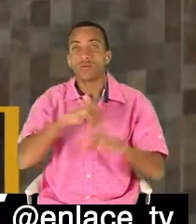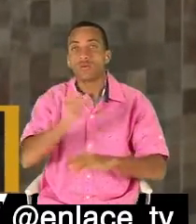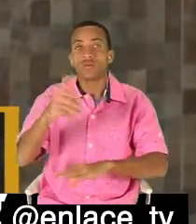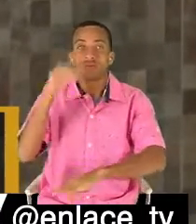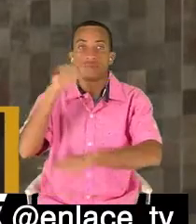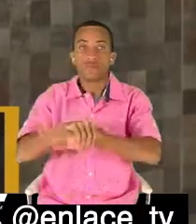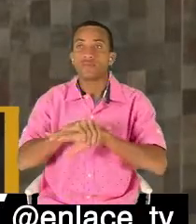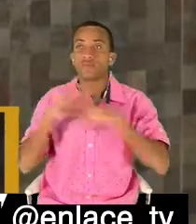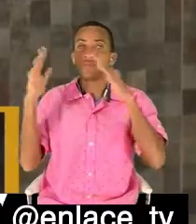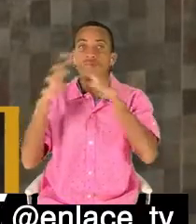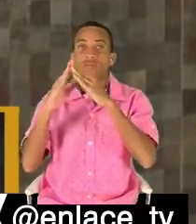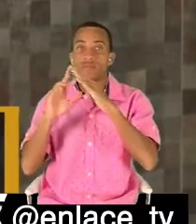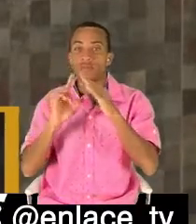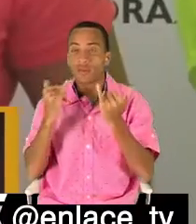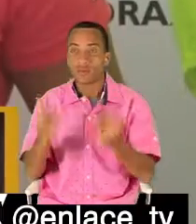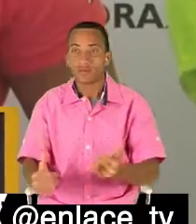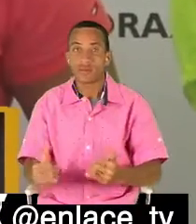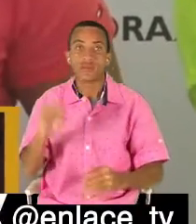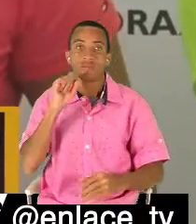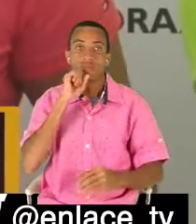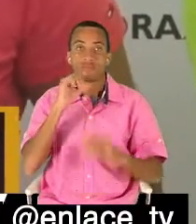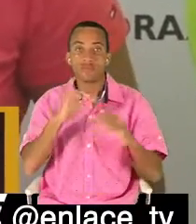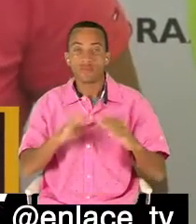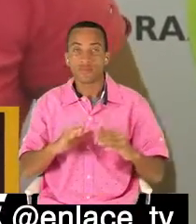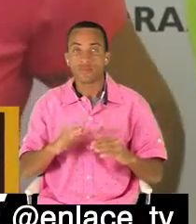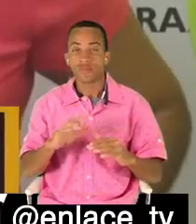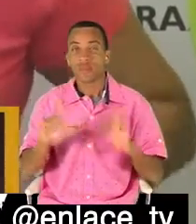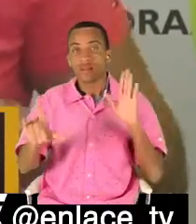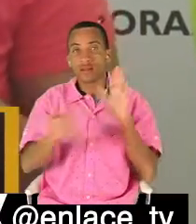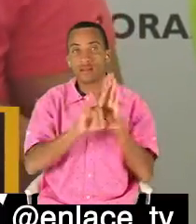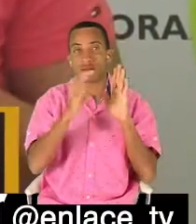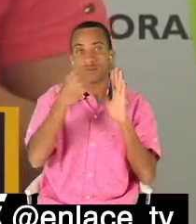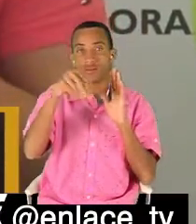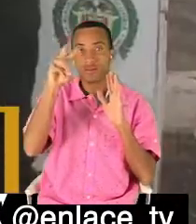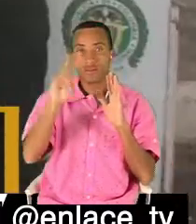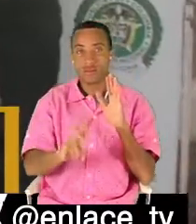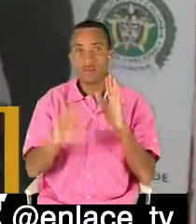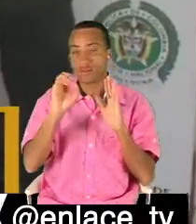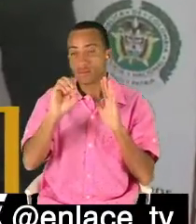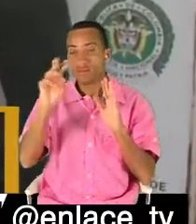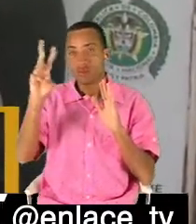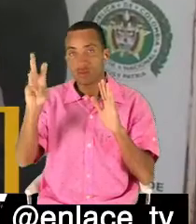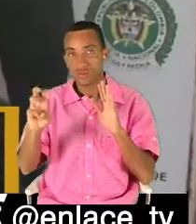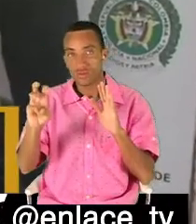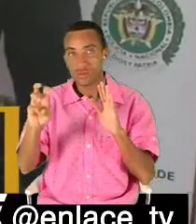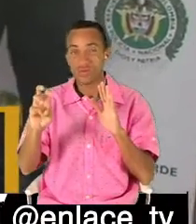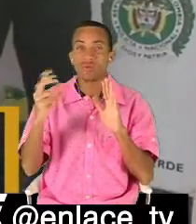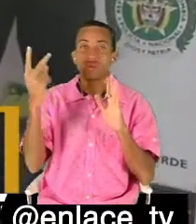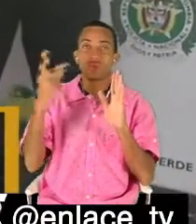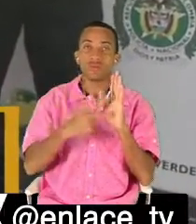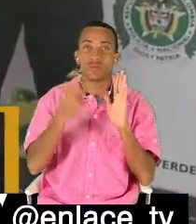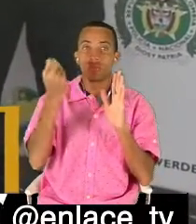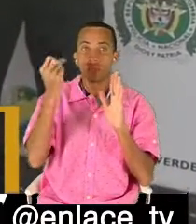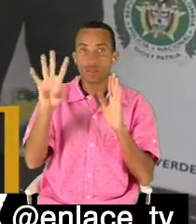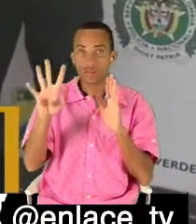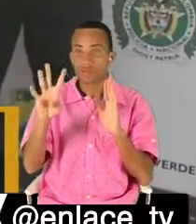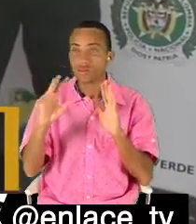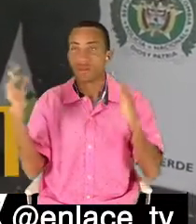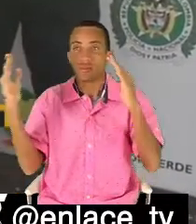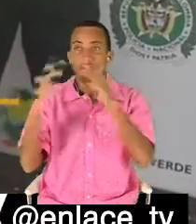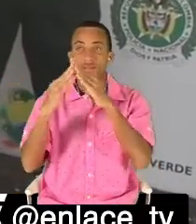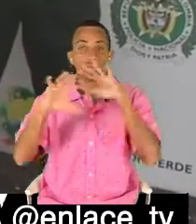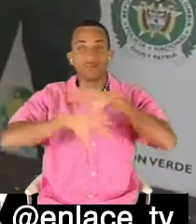allanamientos en el municipio de Barrancabermeja. La ley 1708 del 20 de enero de 2014 que expide el Código de Extinción de Dominio permitió